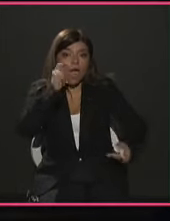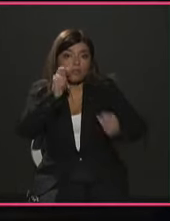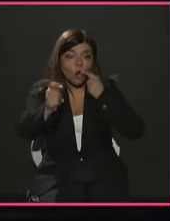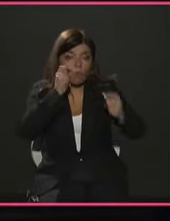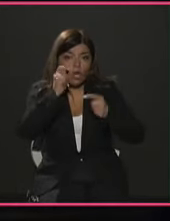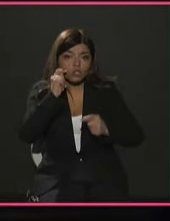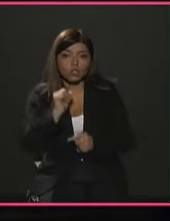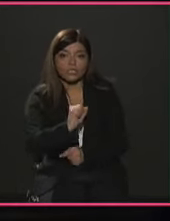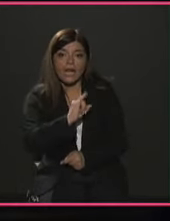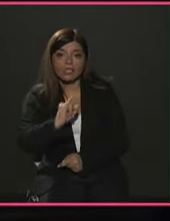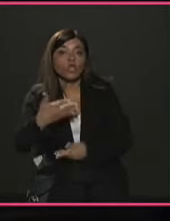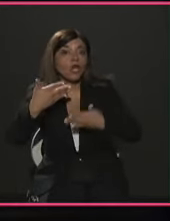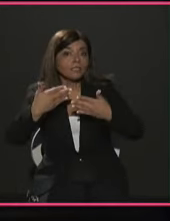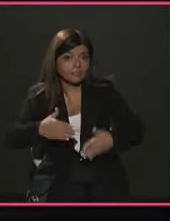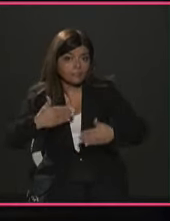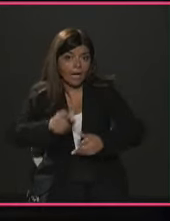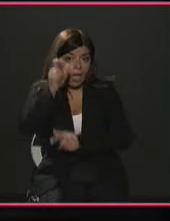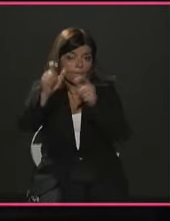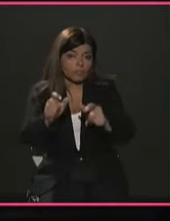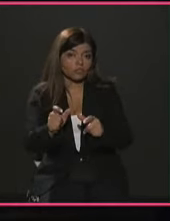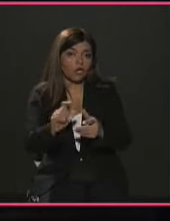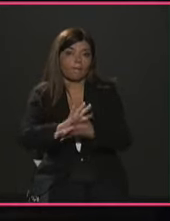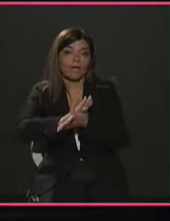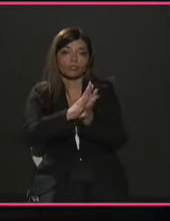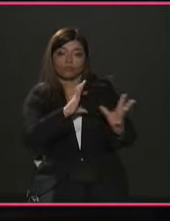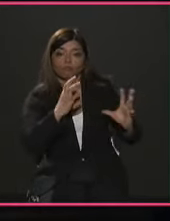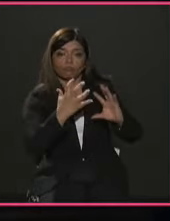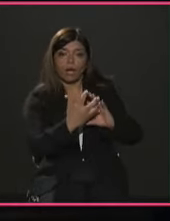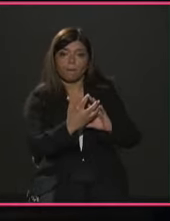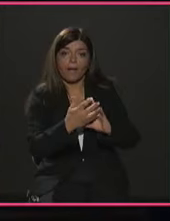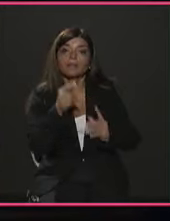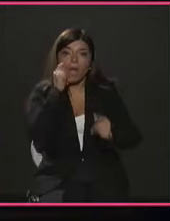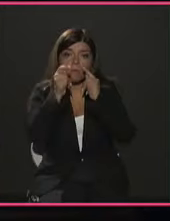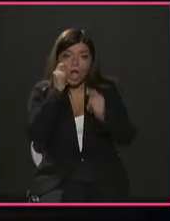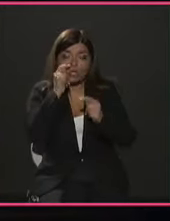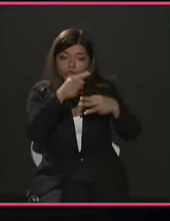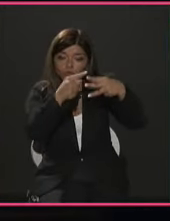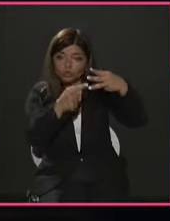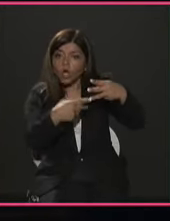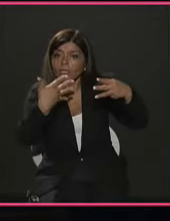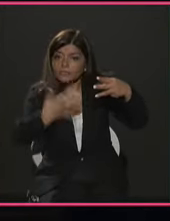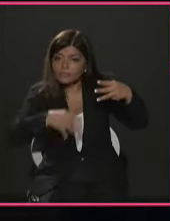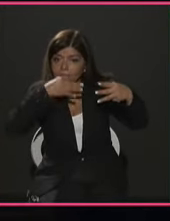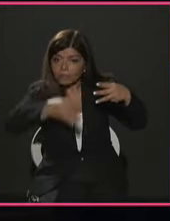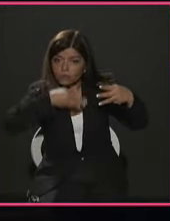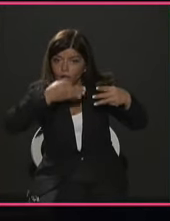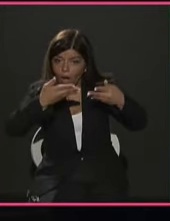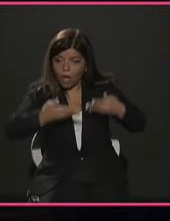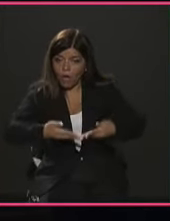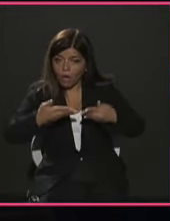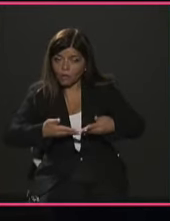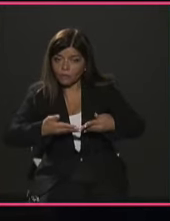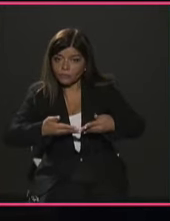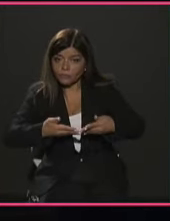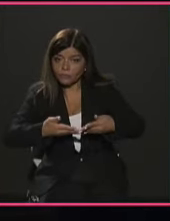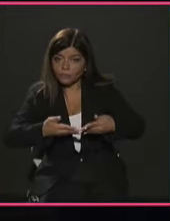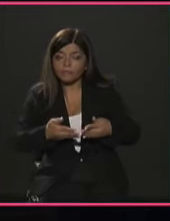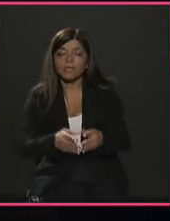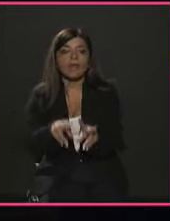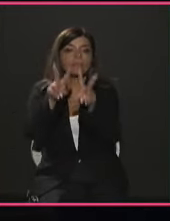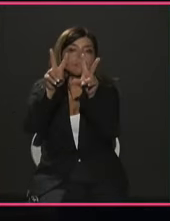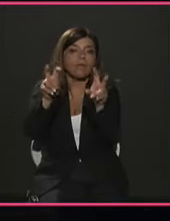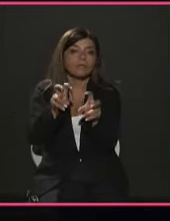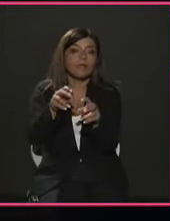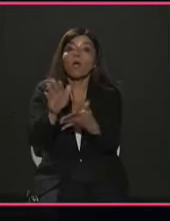Inteligencia artificial ya presenta para las personas y para todo el planeta que nosotros discutimos hoy de